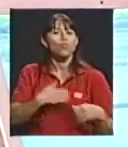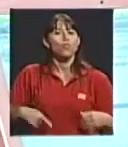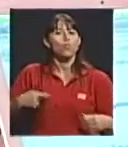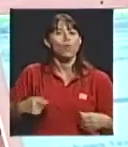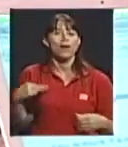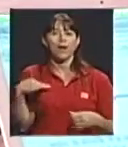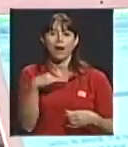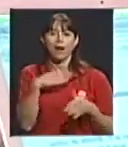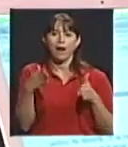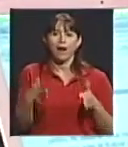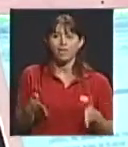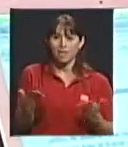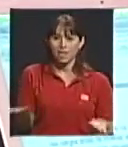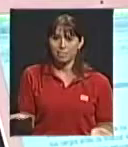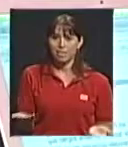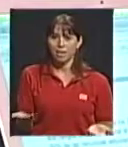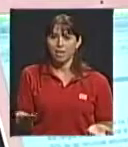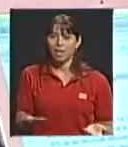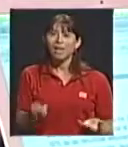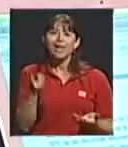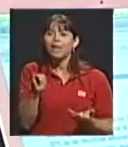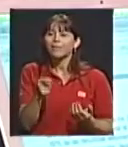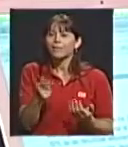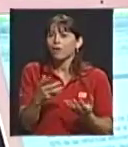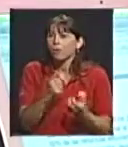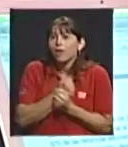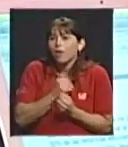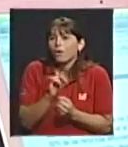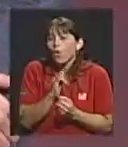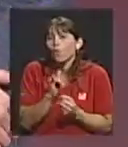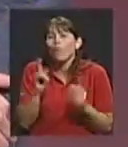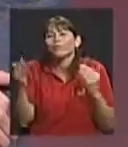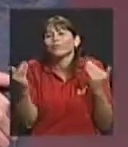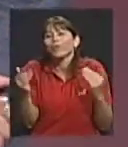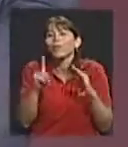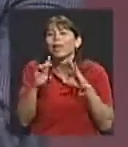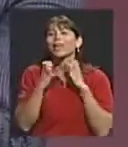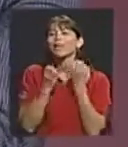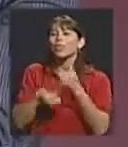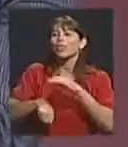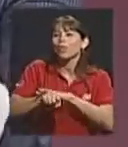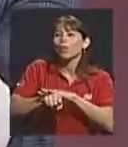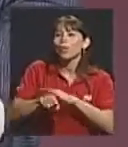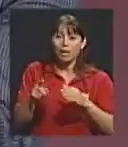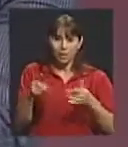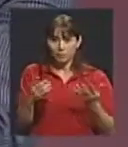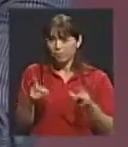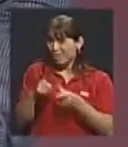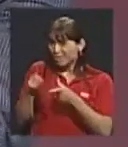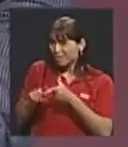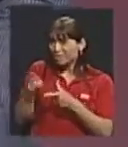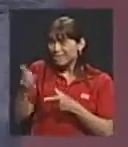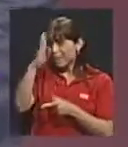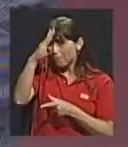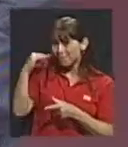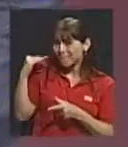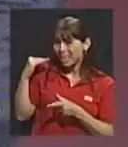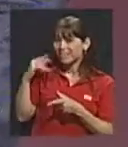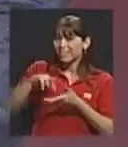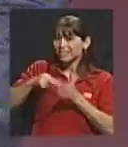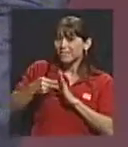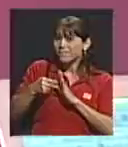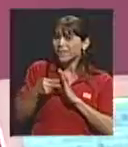presidenta quiera quiere como como un equipo de fútbol Okay entonces a entonces a la presidenta la están acorralando la tienen aislada esa